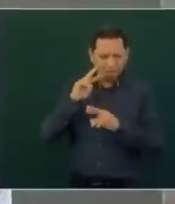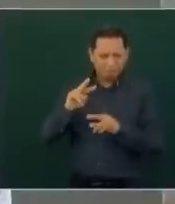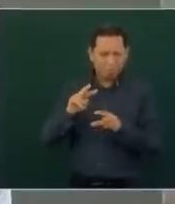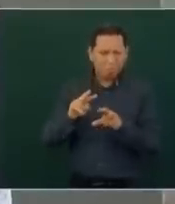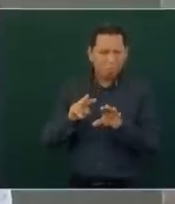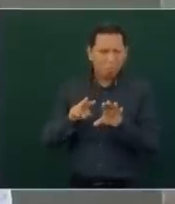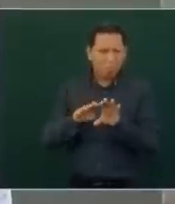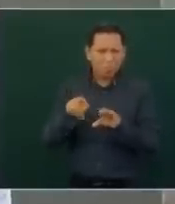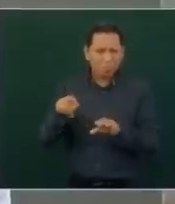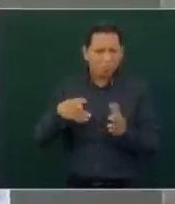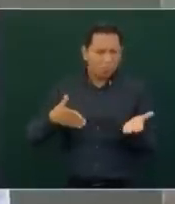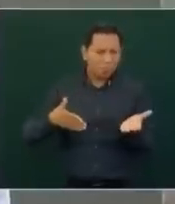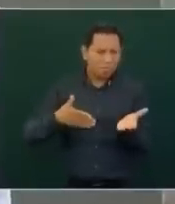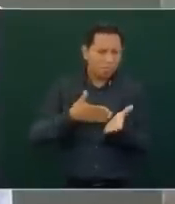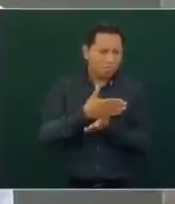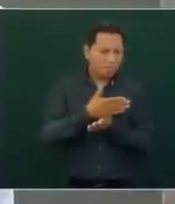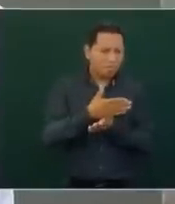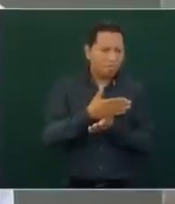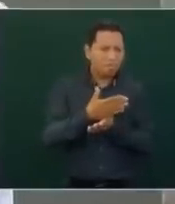una